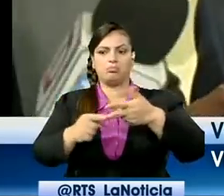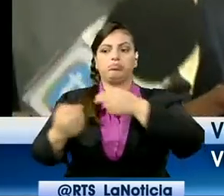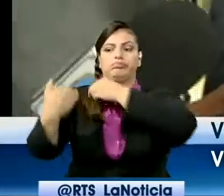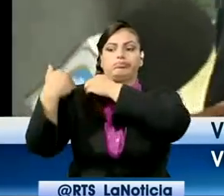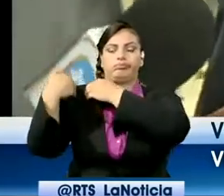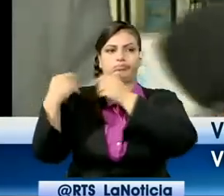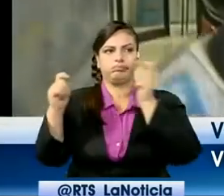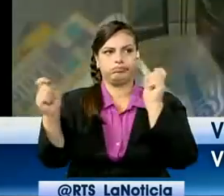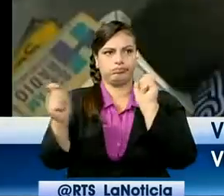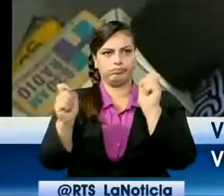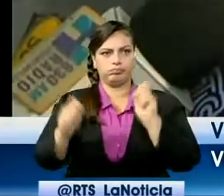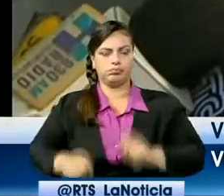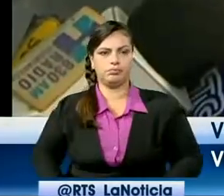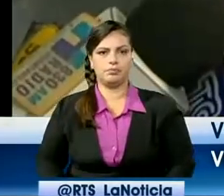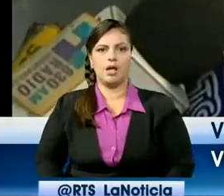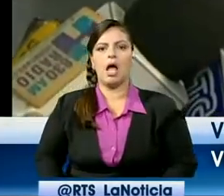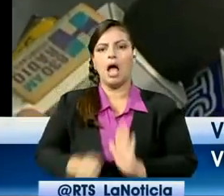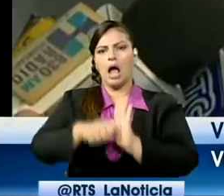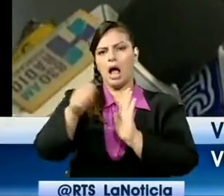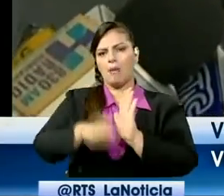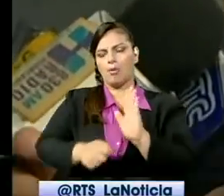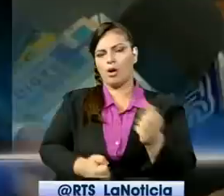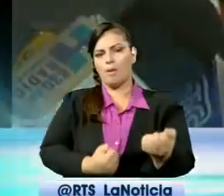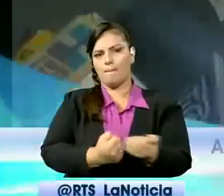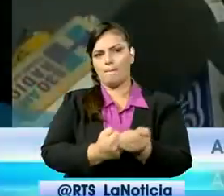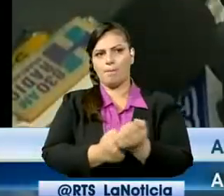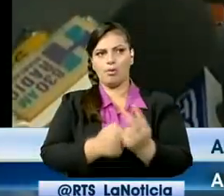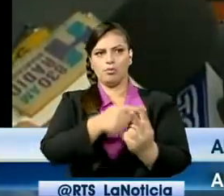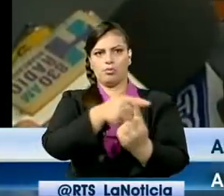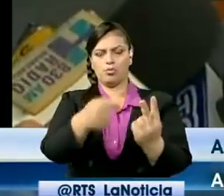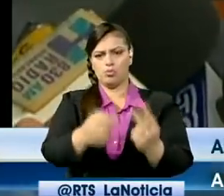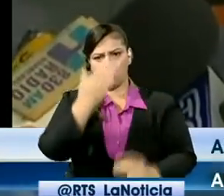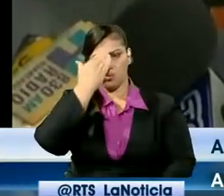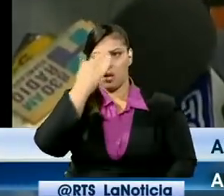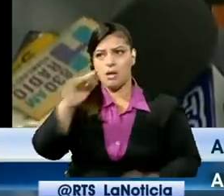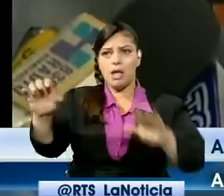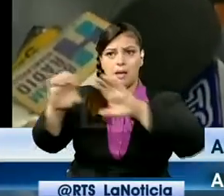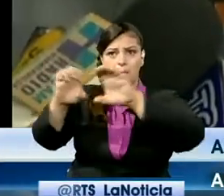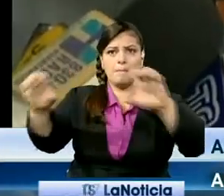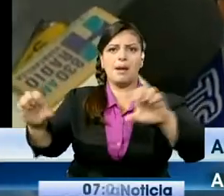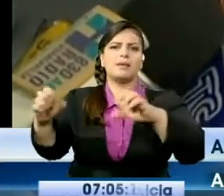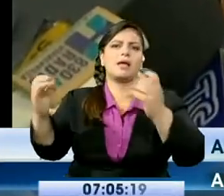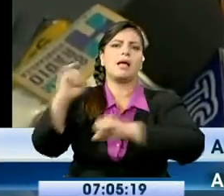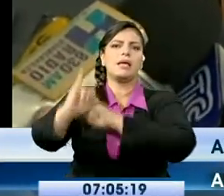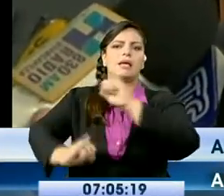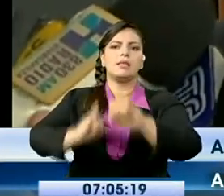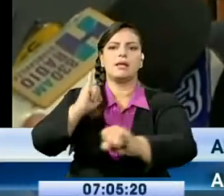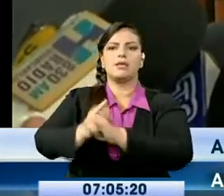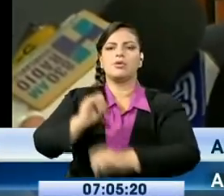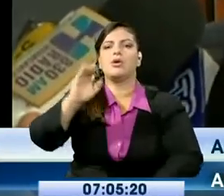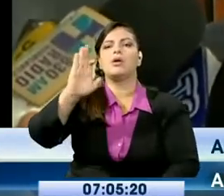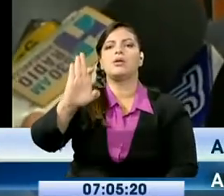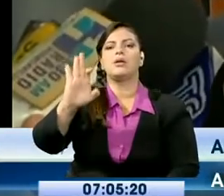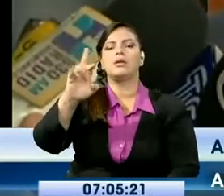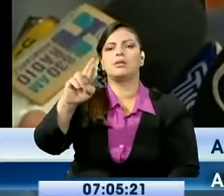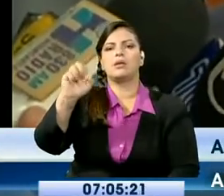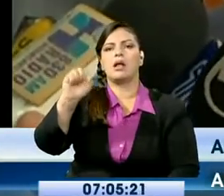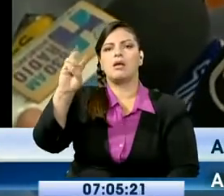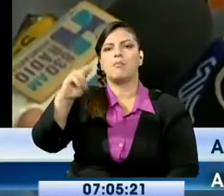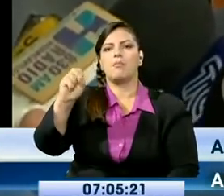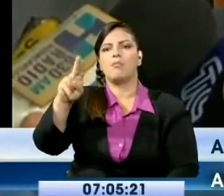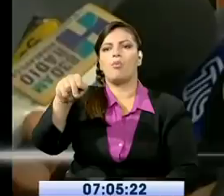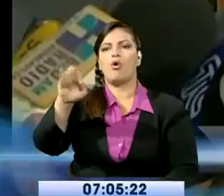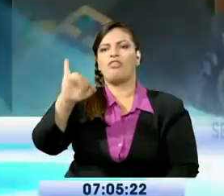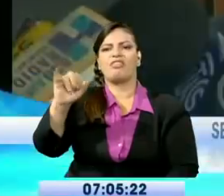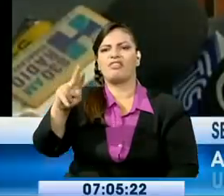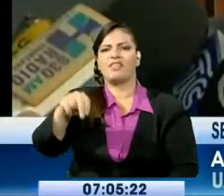cliente multinacional. Creacional que se llama Tramontina, que ustedes deben conocerlo, una compañía de cubiertos, que paga desde un paraíso